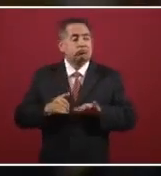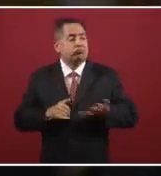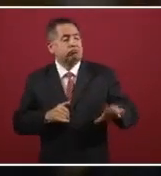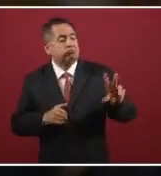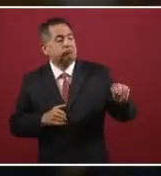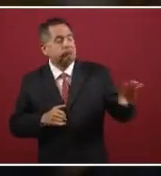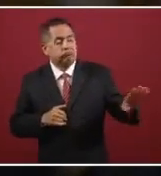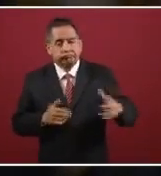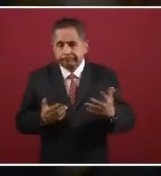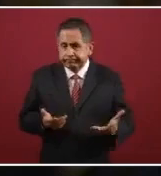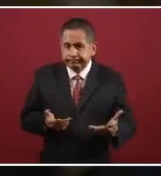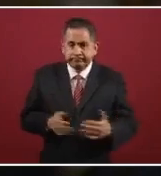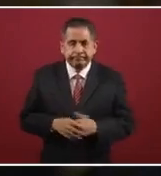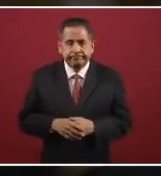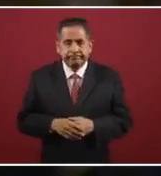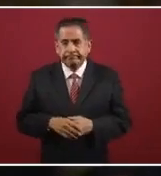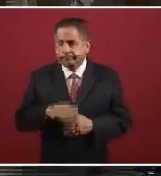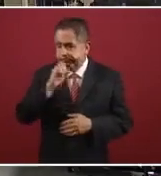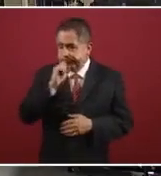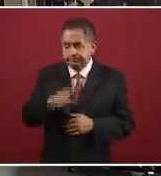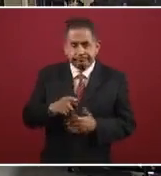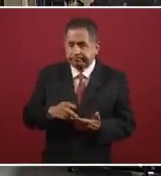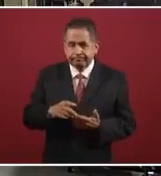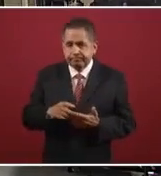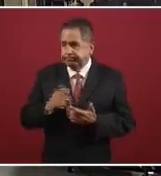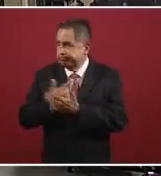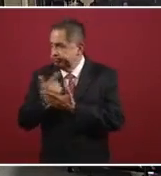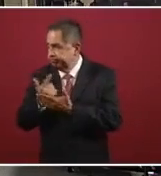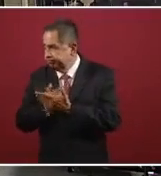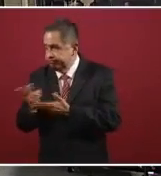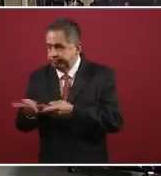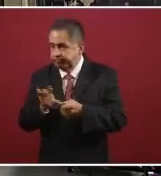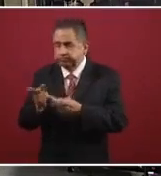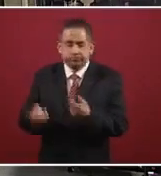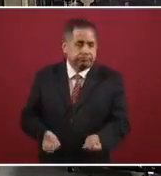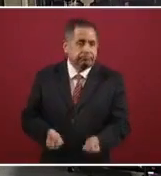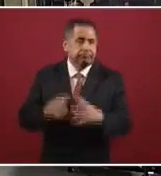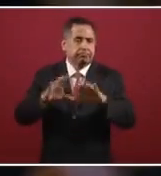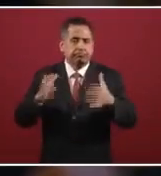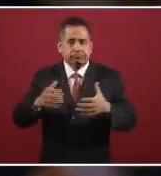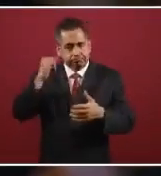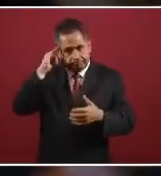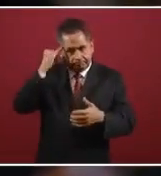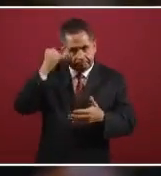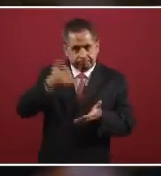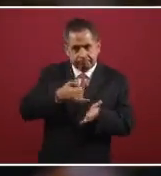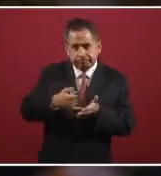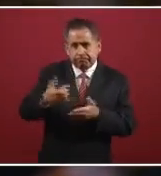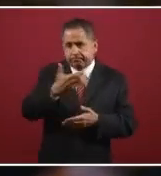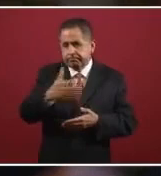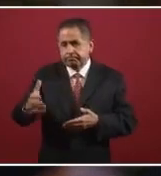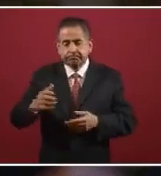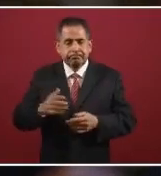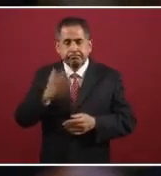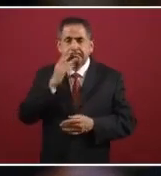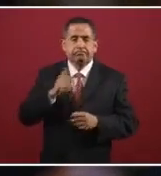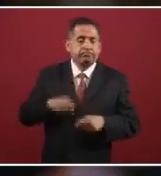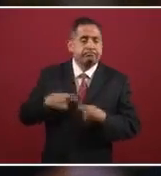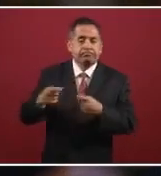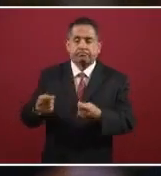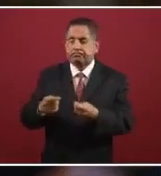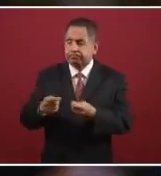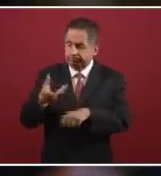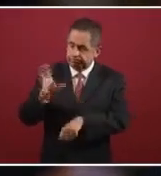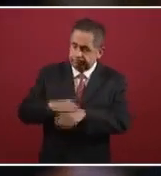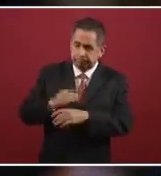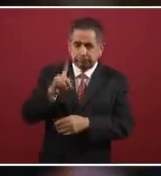promueve. Tampoco está acelerando el censo o registro de productores agrícolas. Les niega su título de explotación de agua de